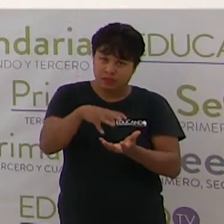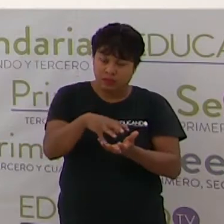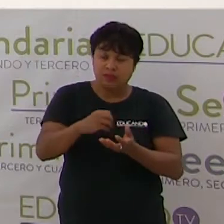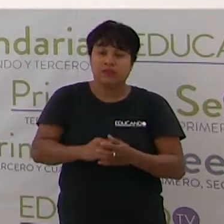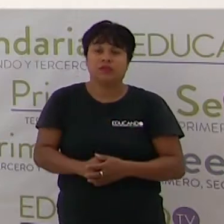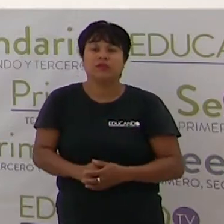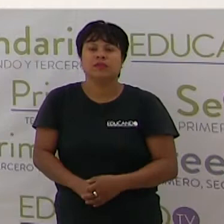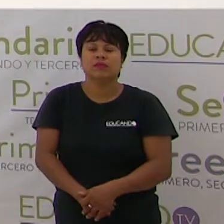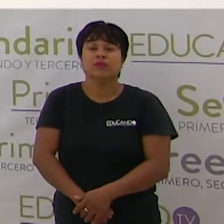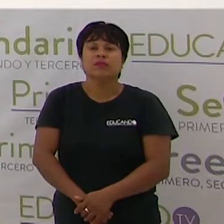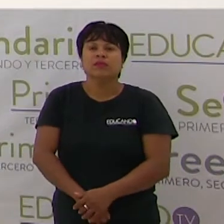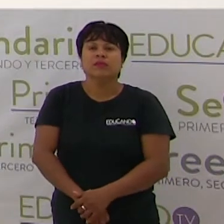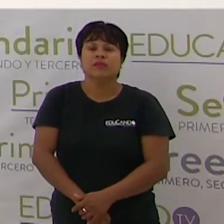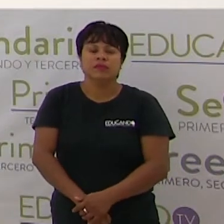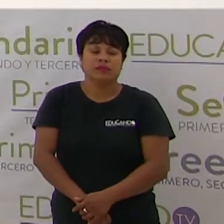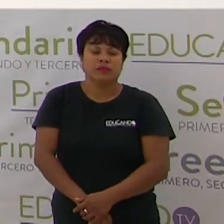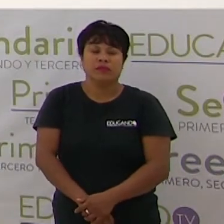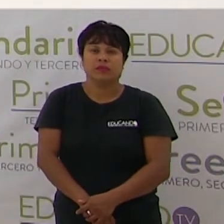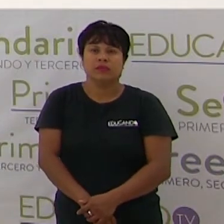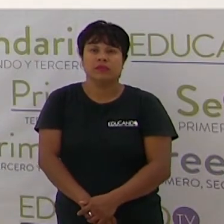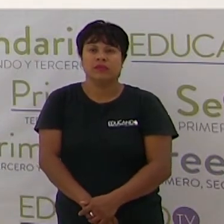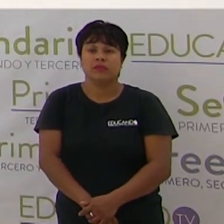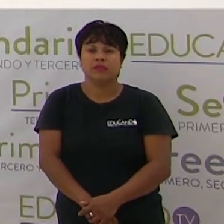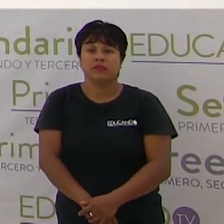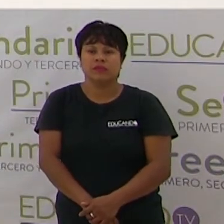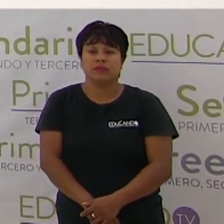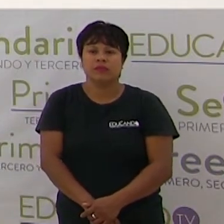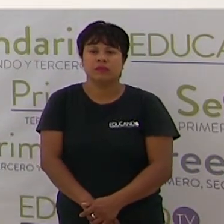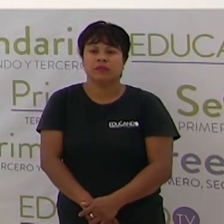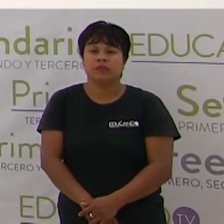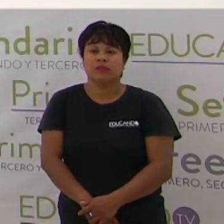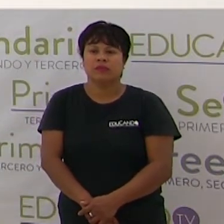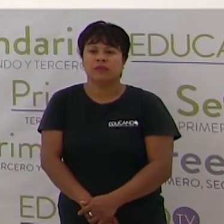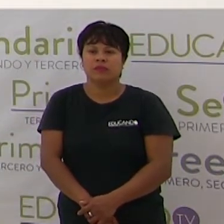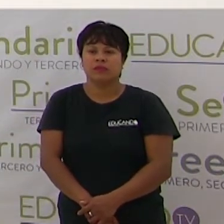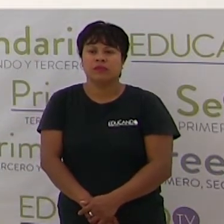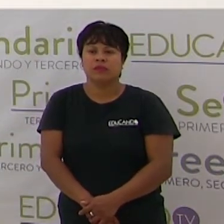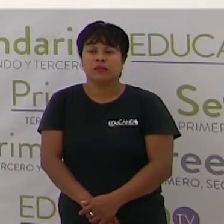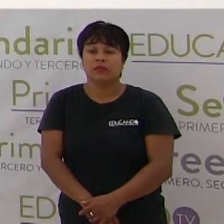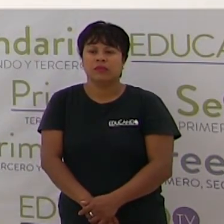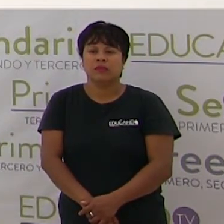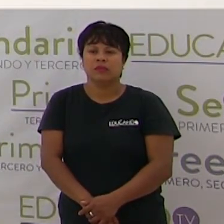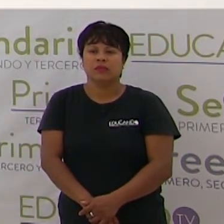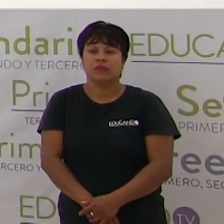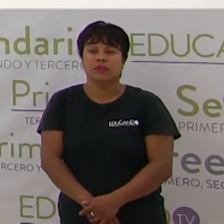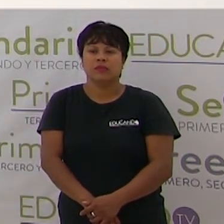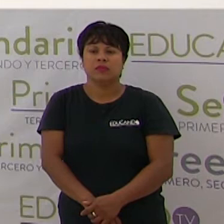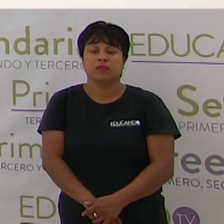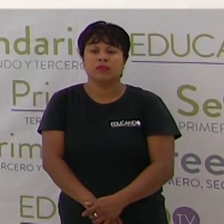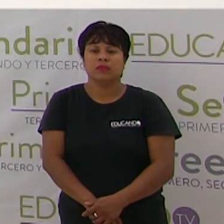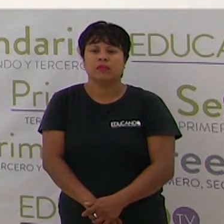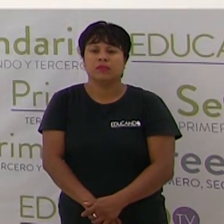Fíjense. Vamos a ver. Entonces ya la estoy vaciando.